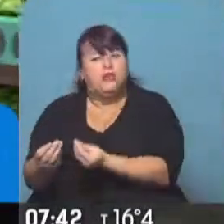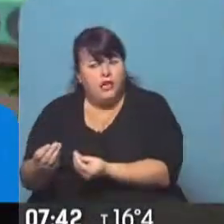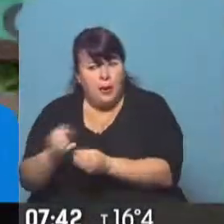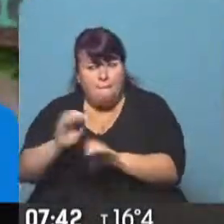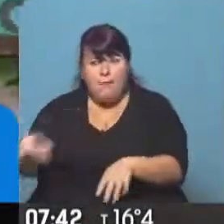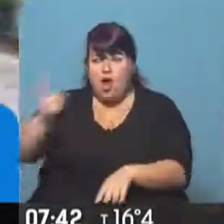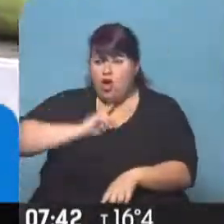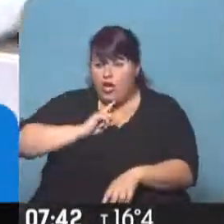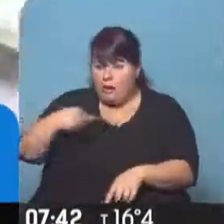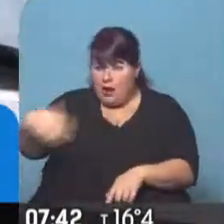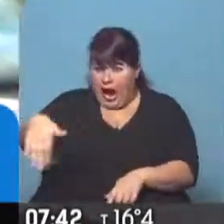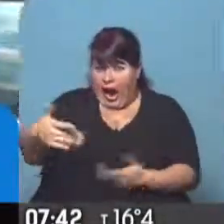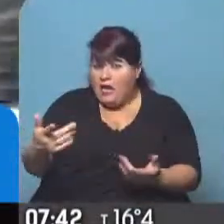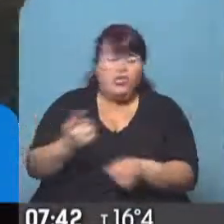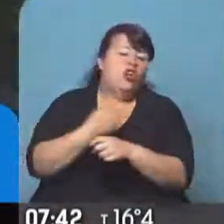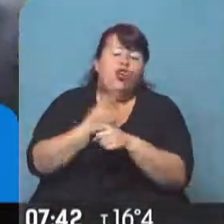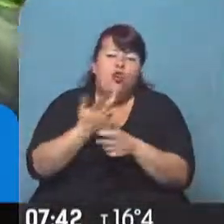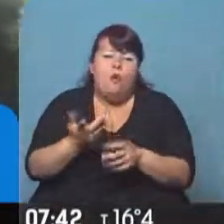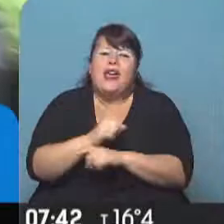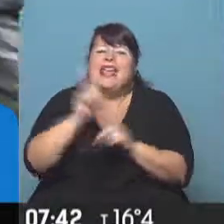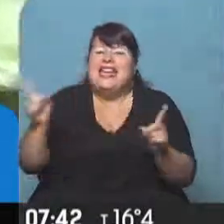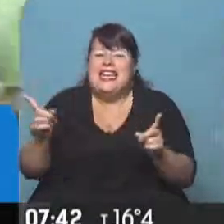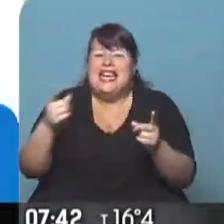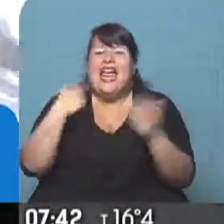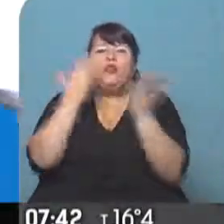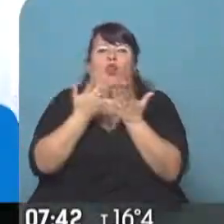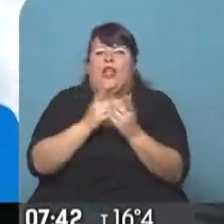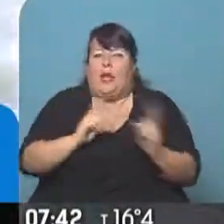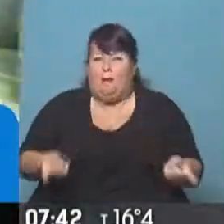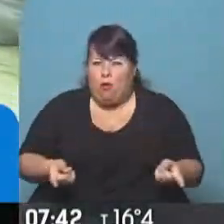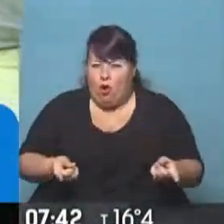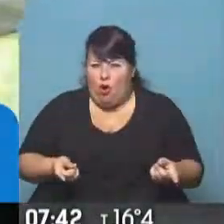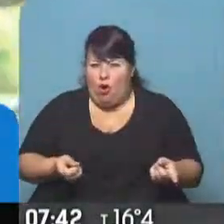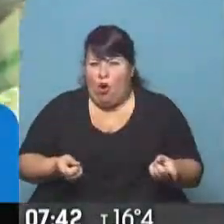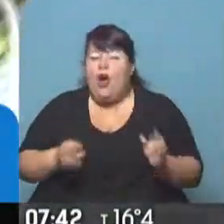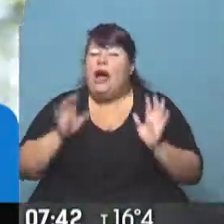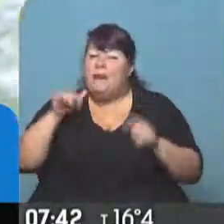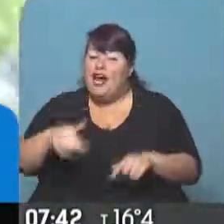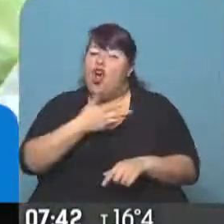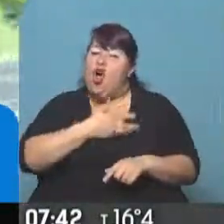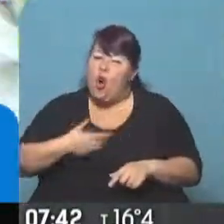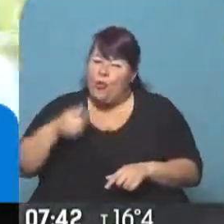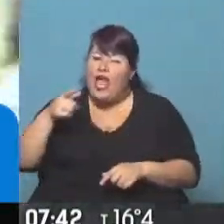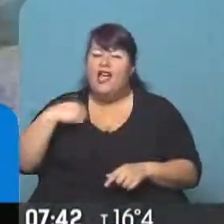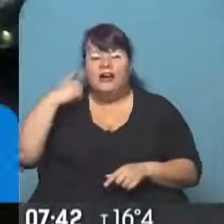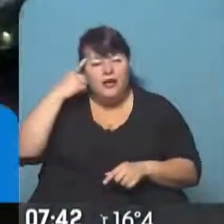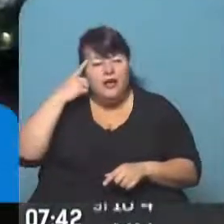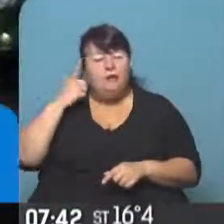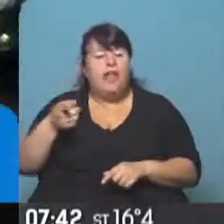peor que yo, en la calle, sin poder ni siquiera acceder a un estudio. Pero este gobierno creo que